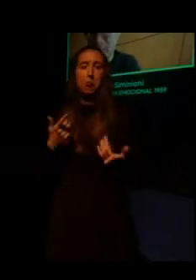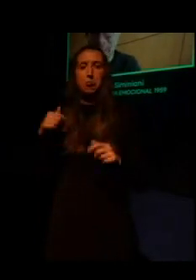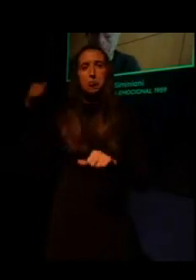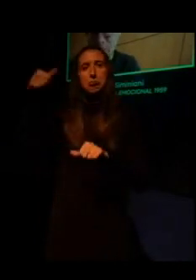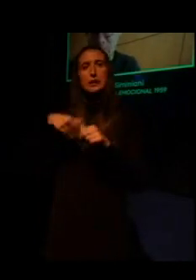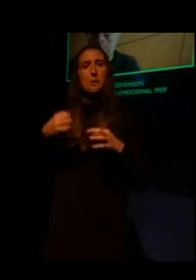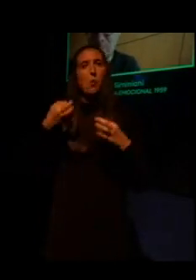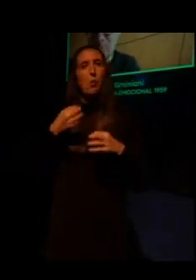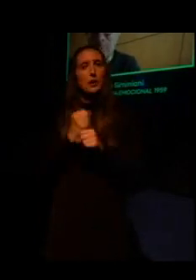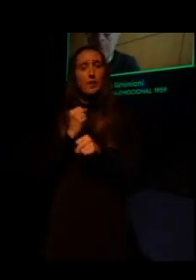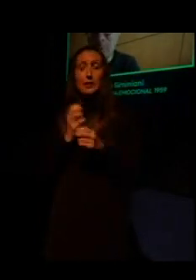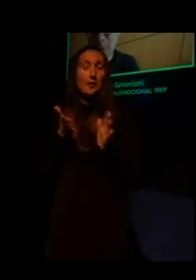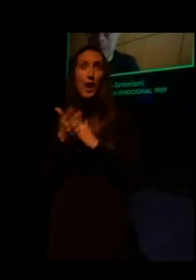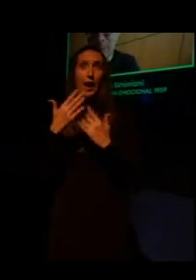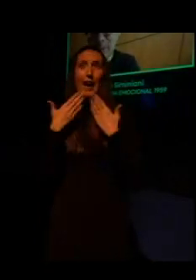muchas gracias